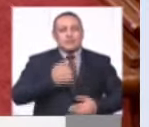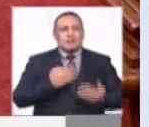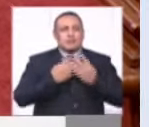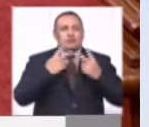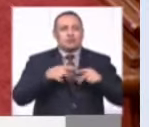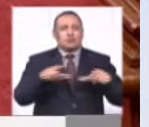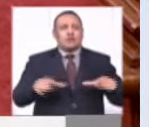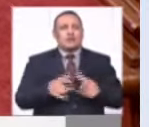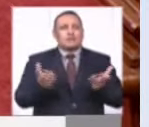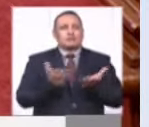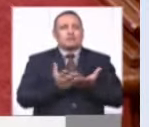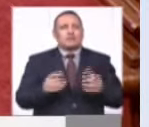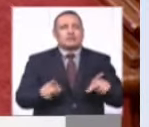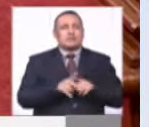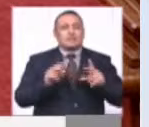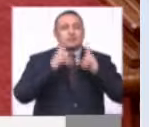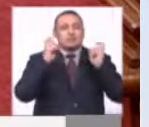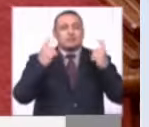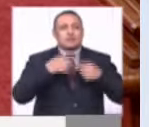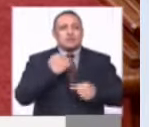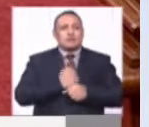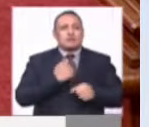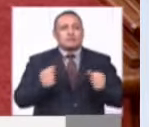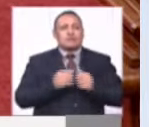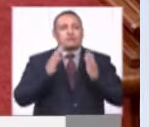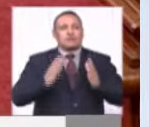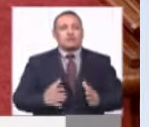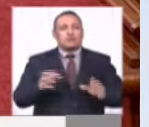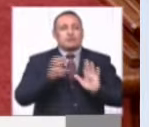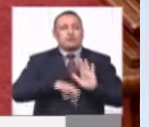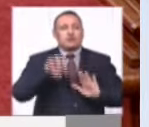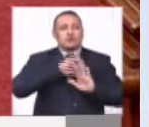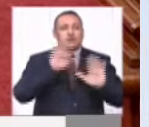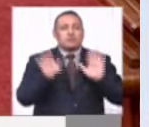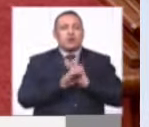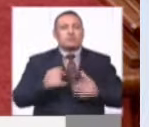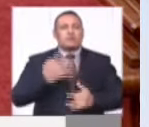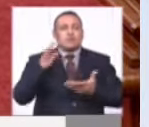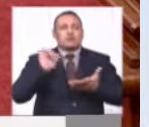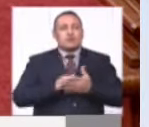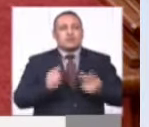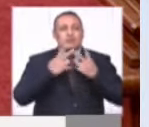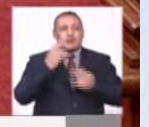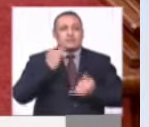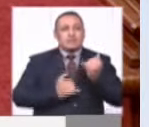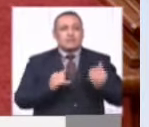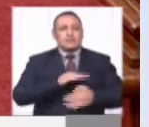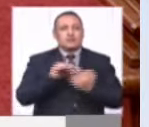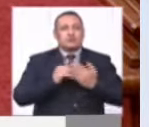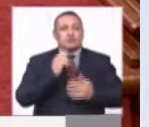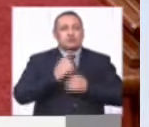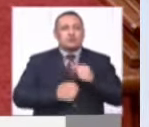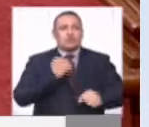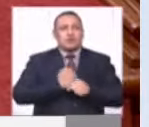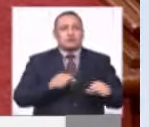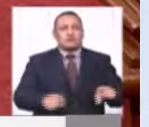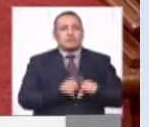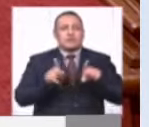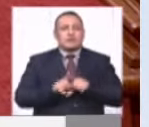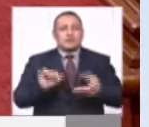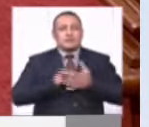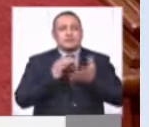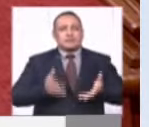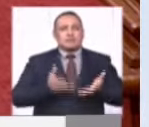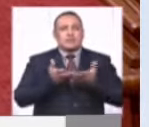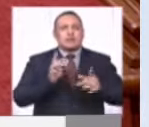ancha para las escuelas. Es un tema en el que estamos trabajando en la formulación de los proyectos y yo espero que al final de este año tengamos ya